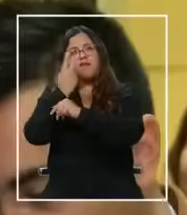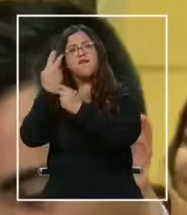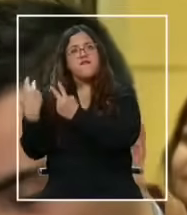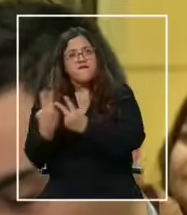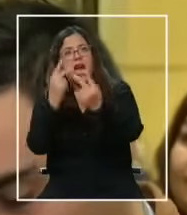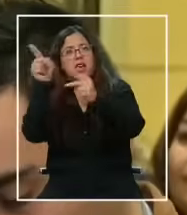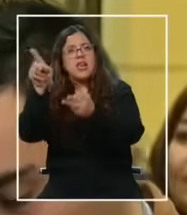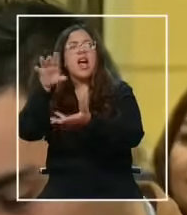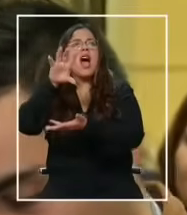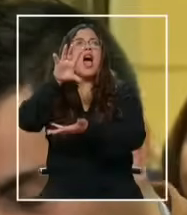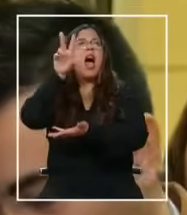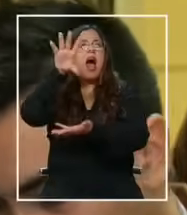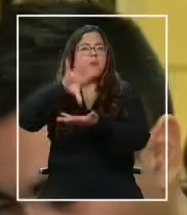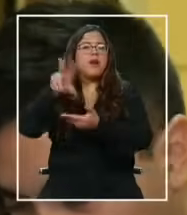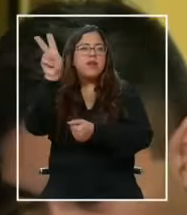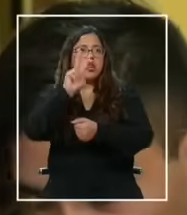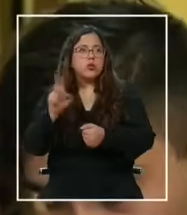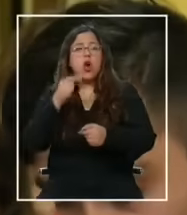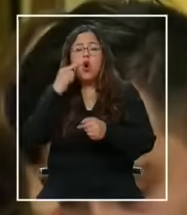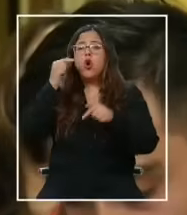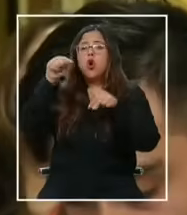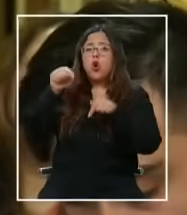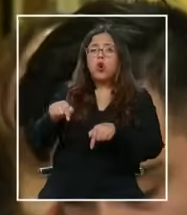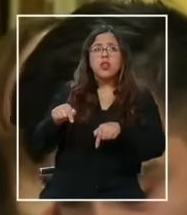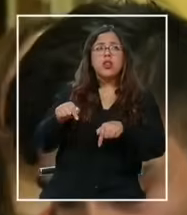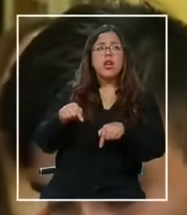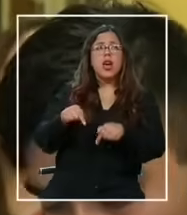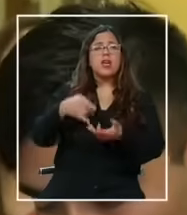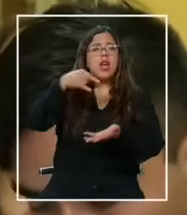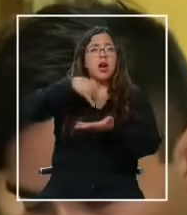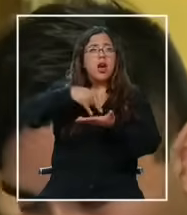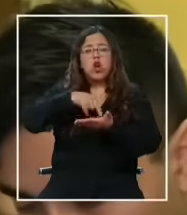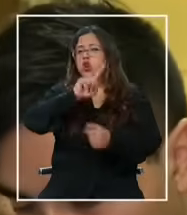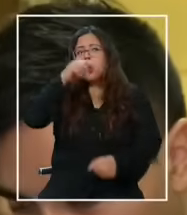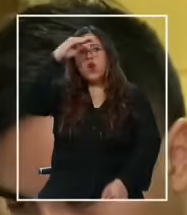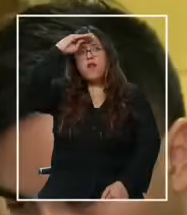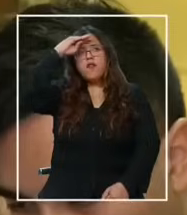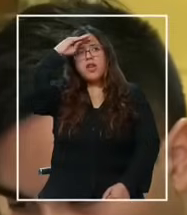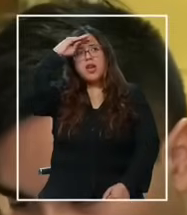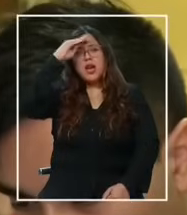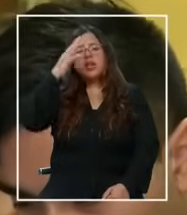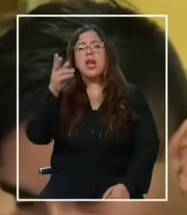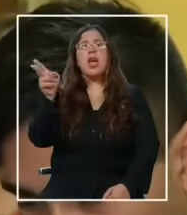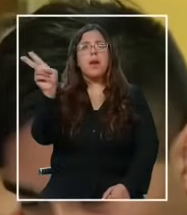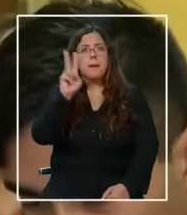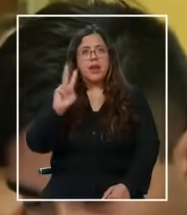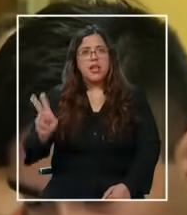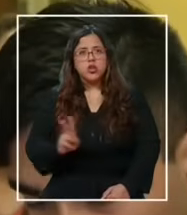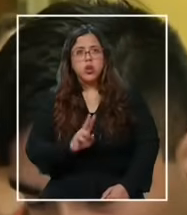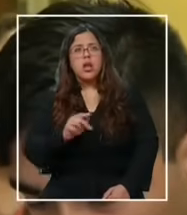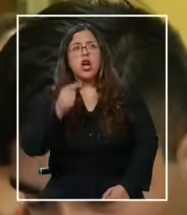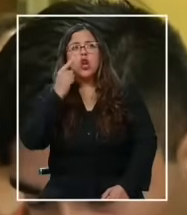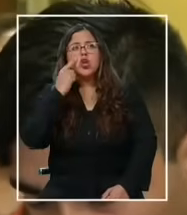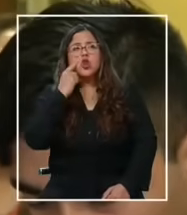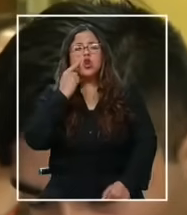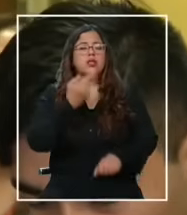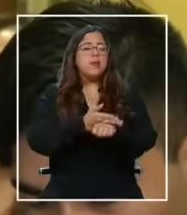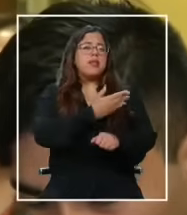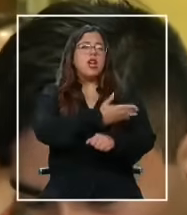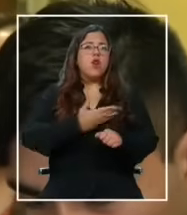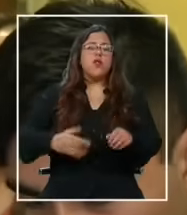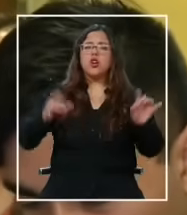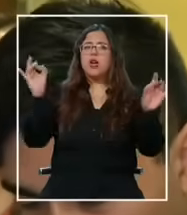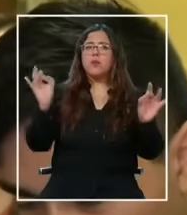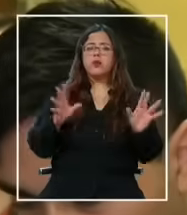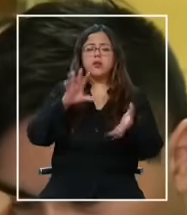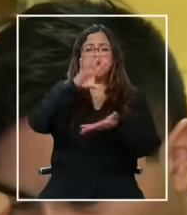Chile la oposición del parlamento no confía en Venezuela y llama al gobierno analizar seriamente romper relaciones